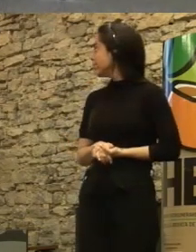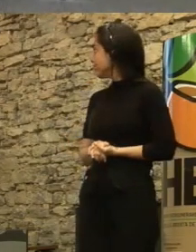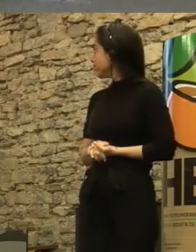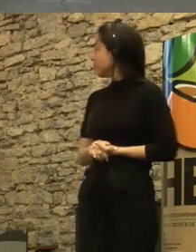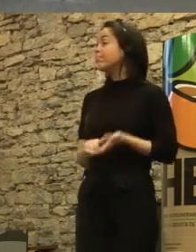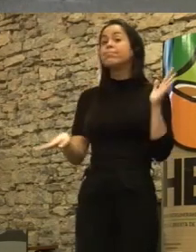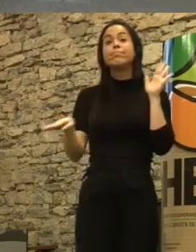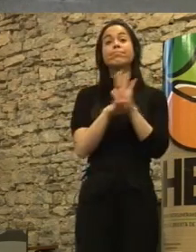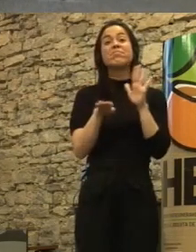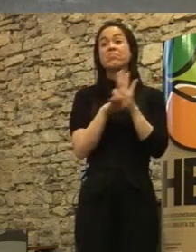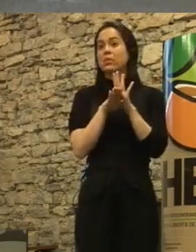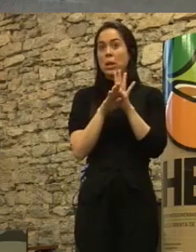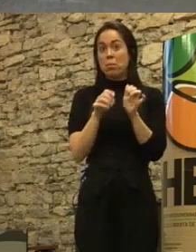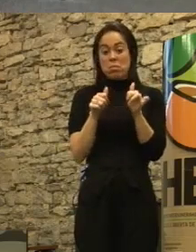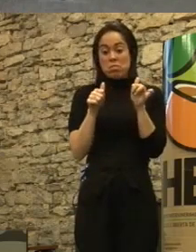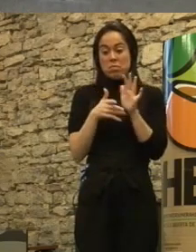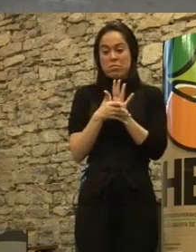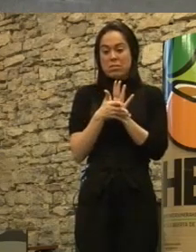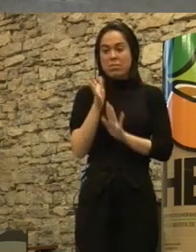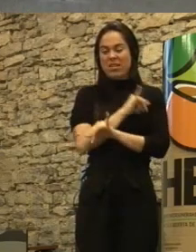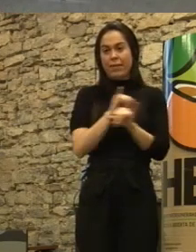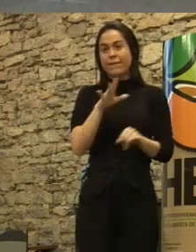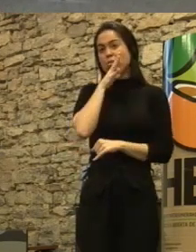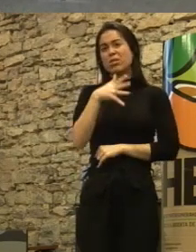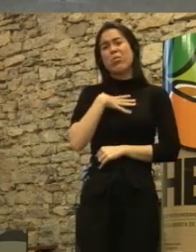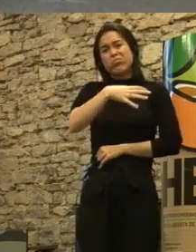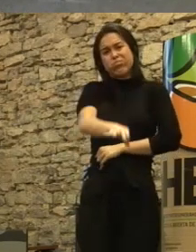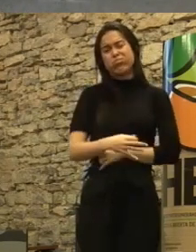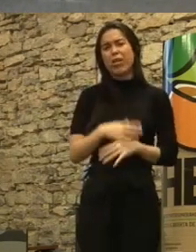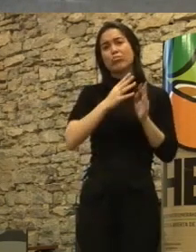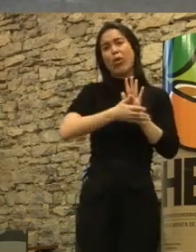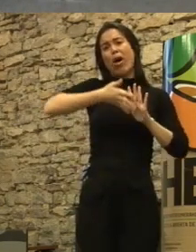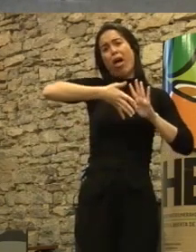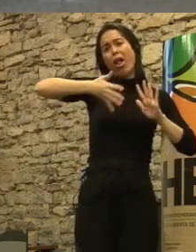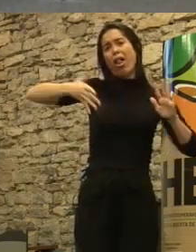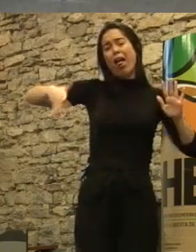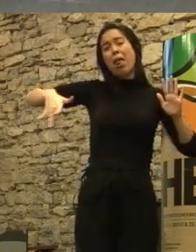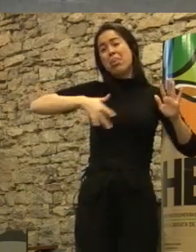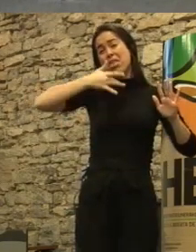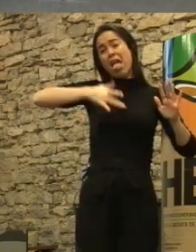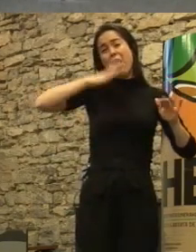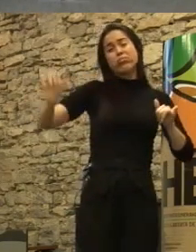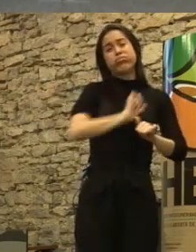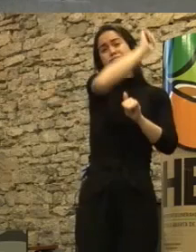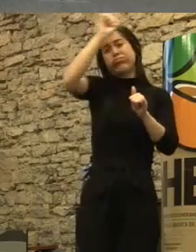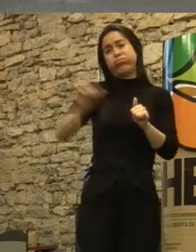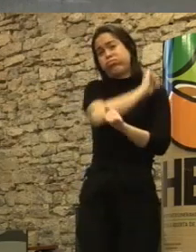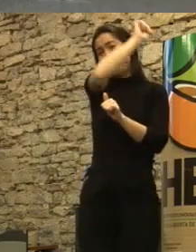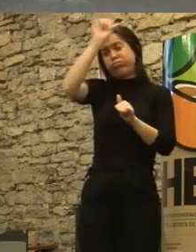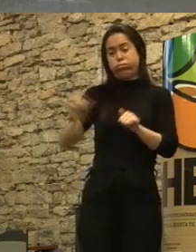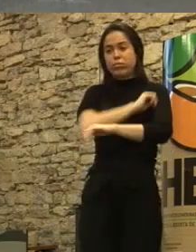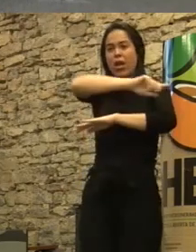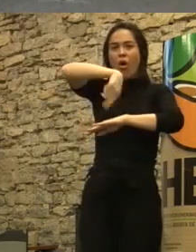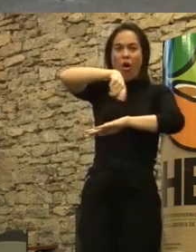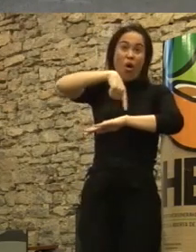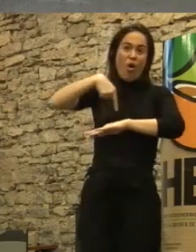Seguimos. Poco más, ¿eh? Porque esto se podría hablar durante días y horas de emprendedores sociales que trabajan en todo el mundo sobre